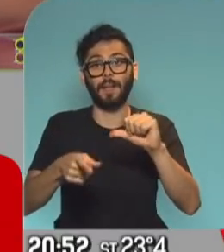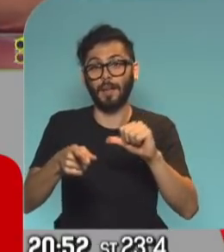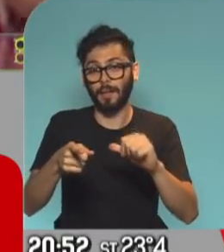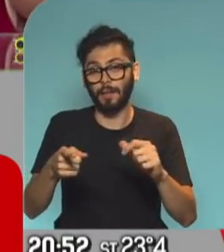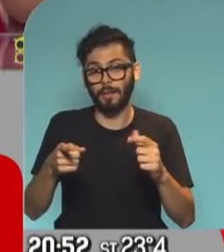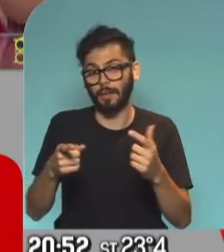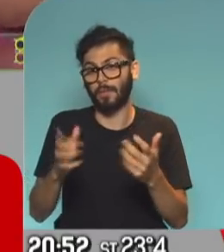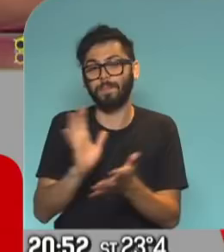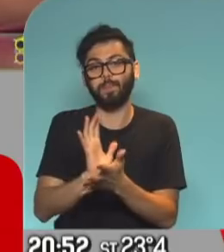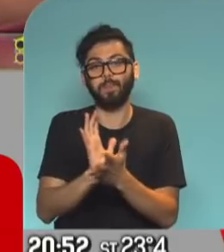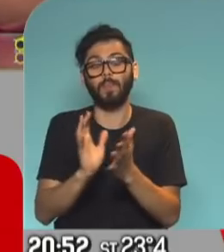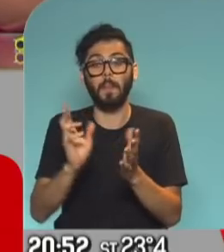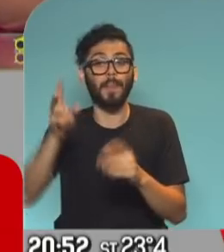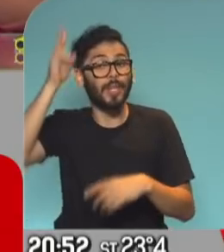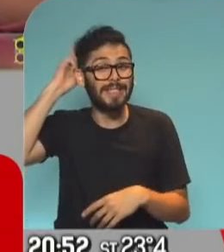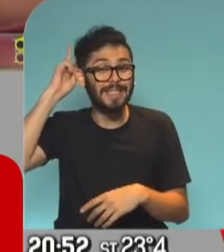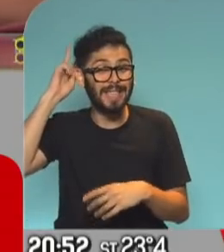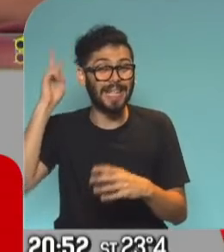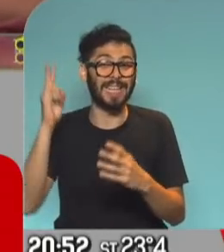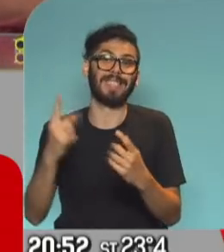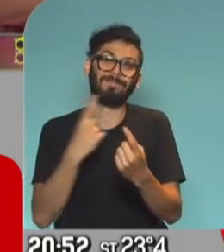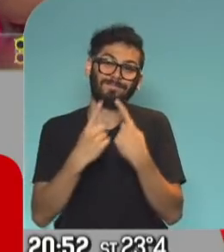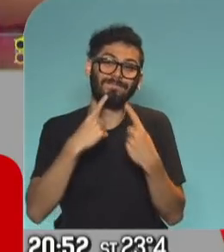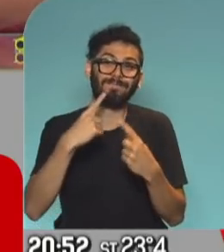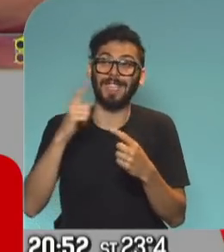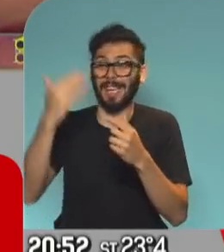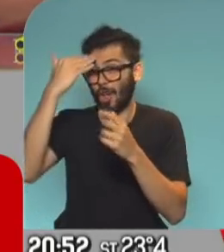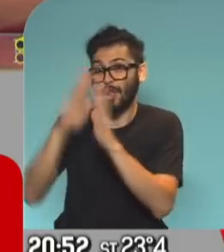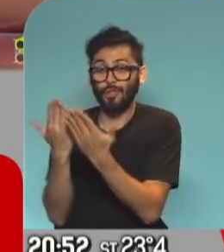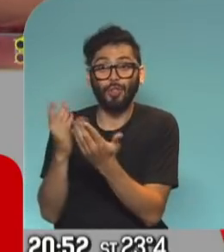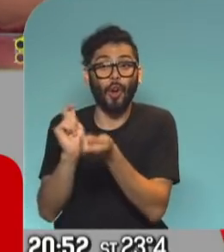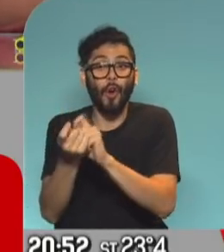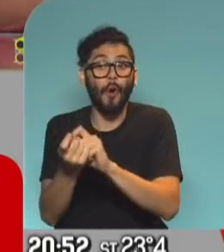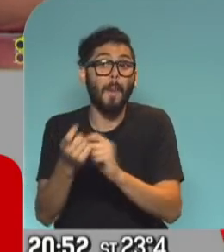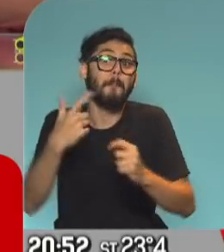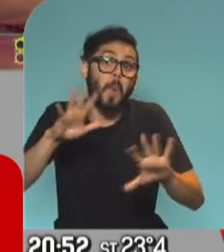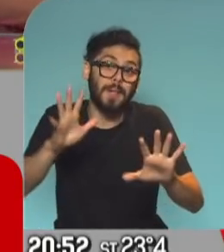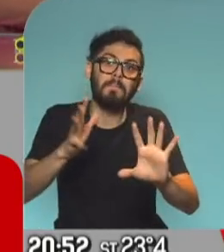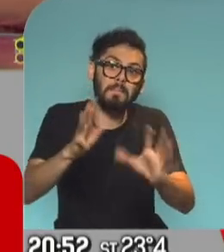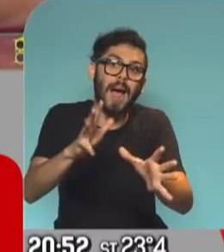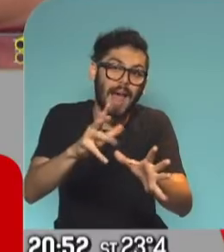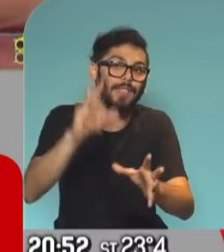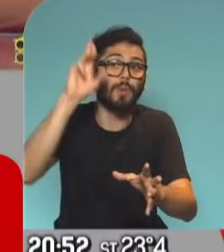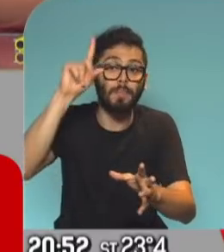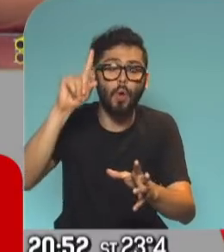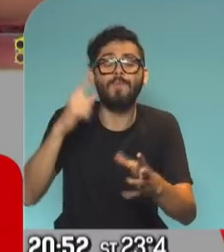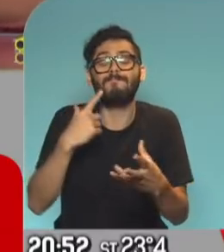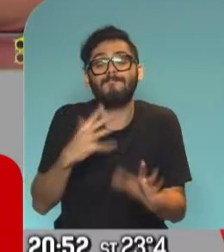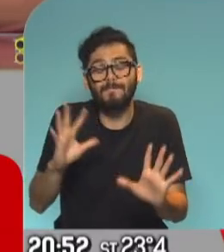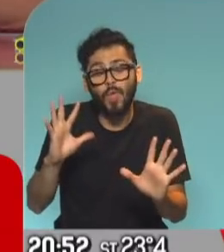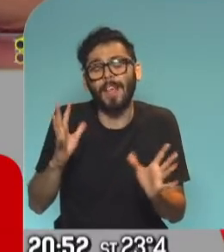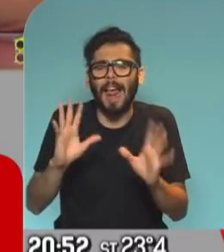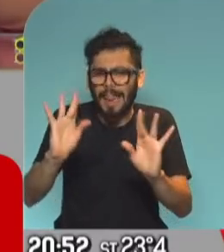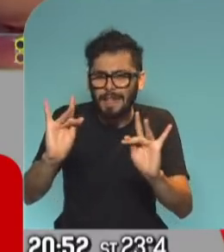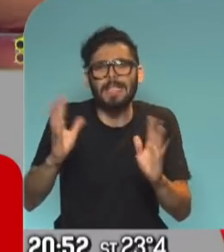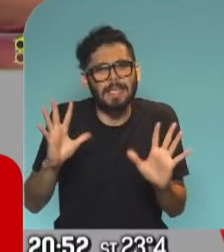referendos constitucionales como pasó en Chile. También se está conversando la posibilidad de que avancen en esa sintonía. Todavía está un poco lejano, pero